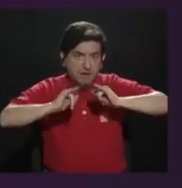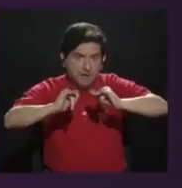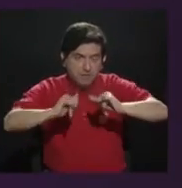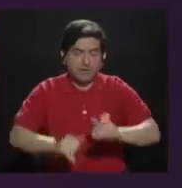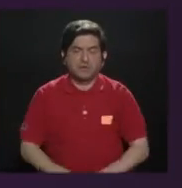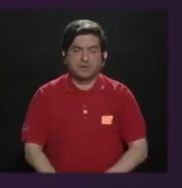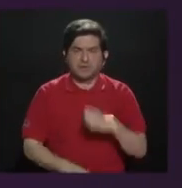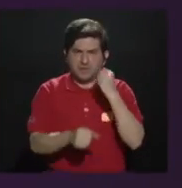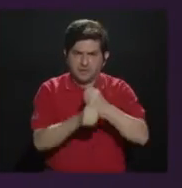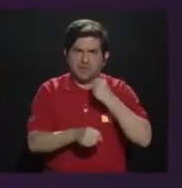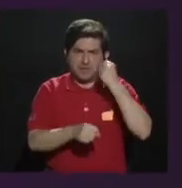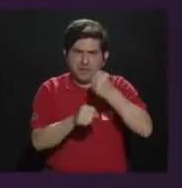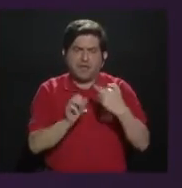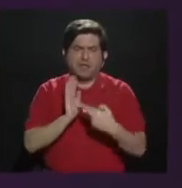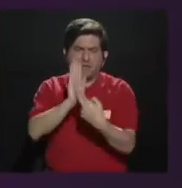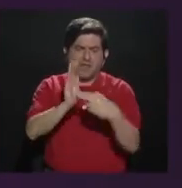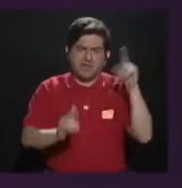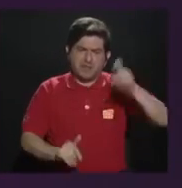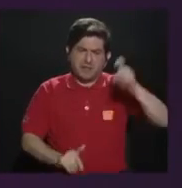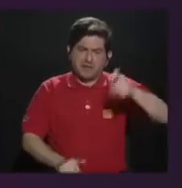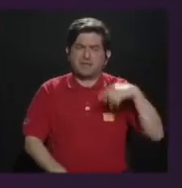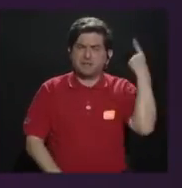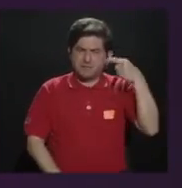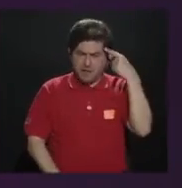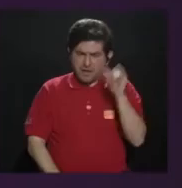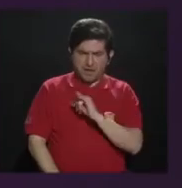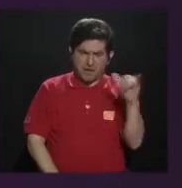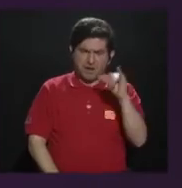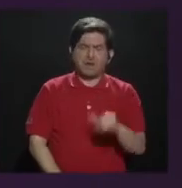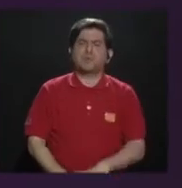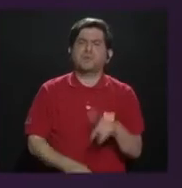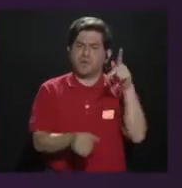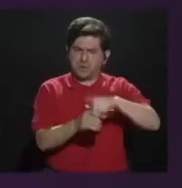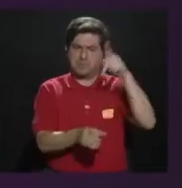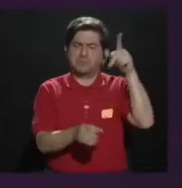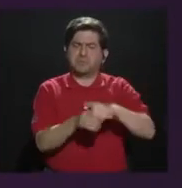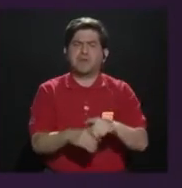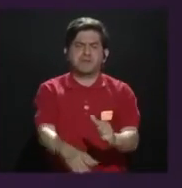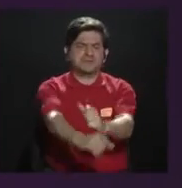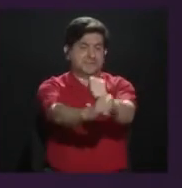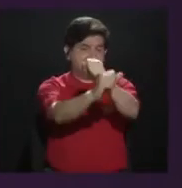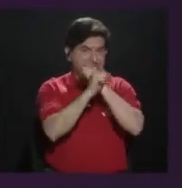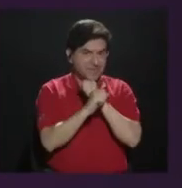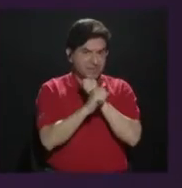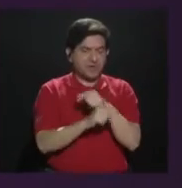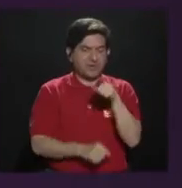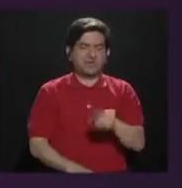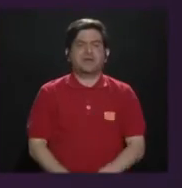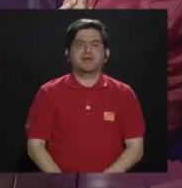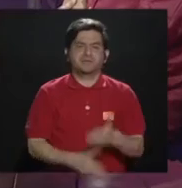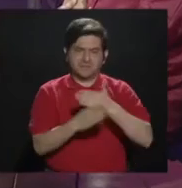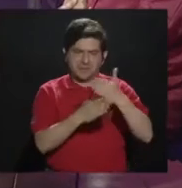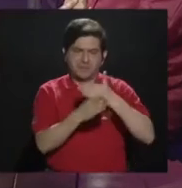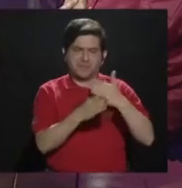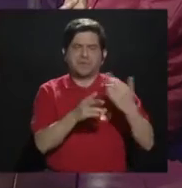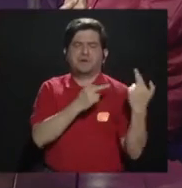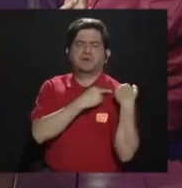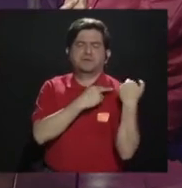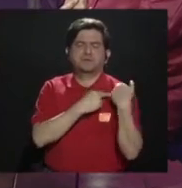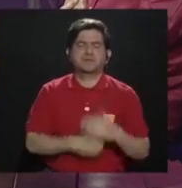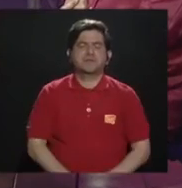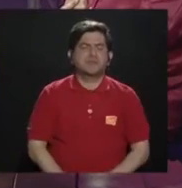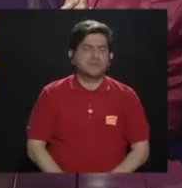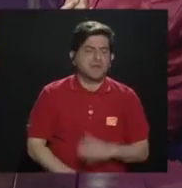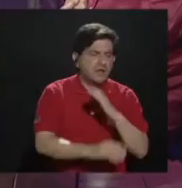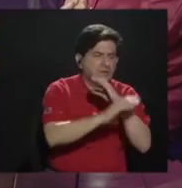ocupar espacios de representación, necesitamos que el Estado también se haga presente garantizando esta corresponsabilidad del cuidado del trabajo